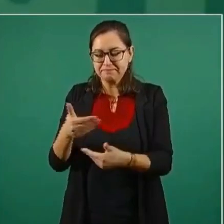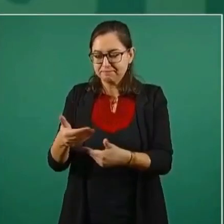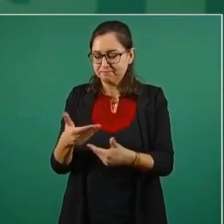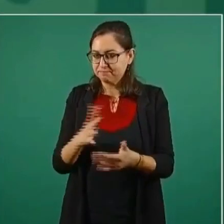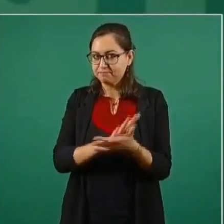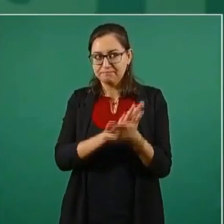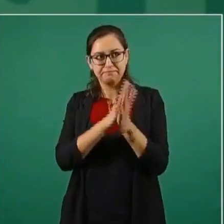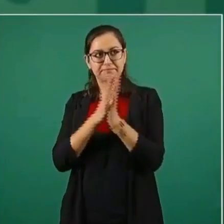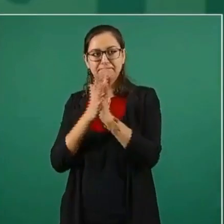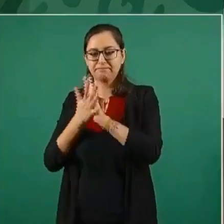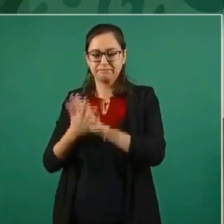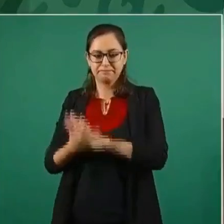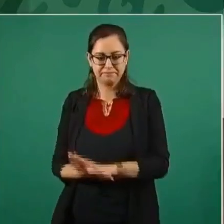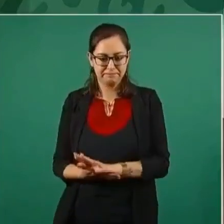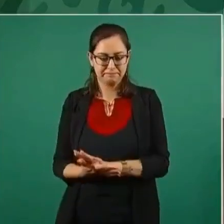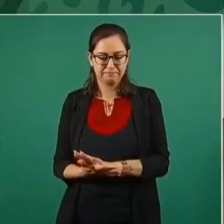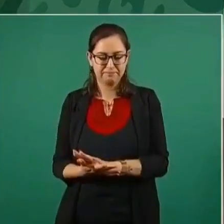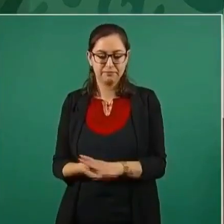y